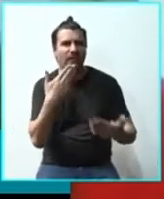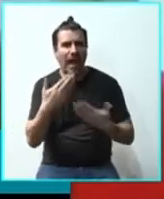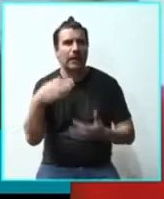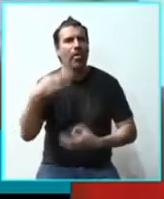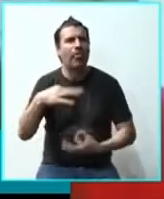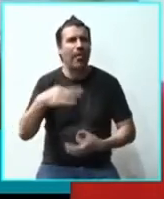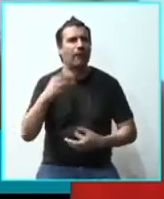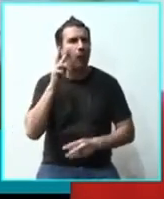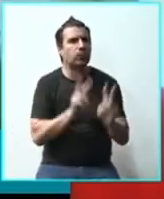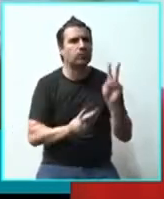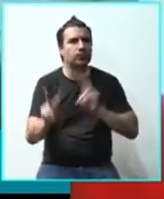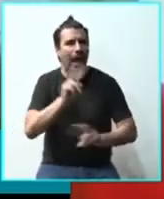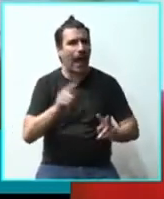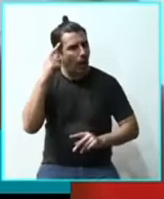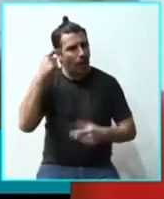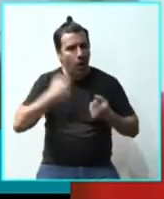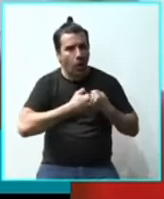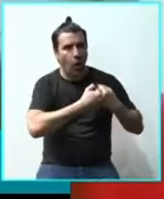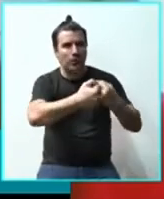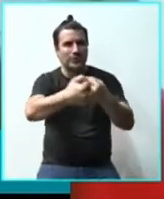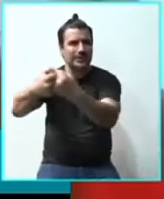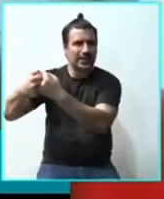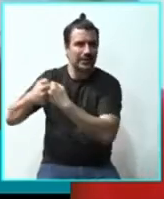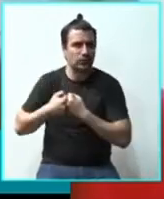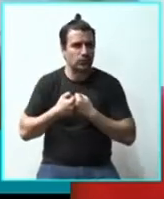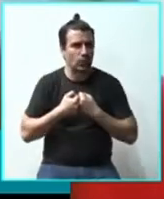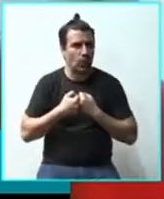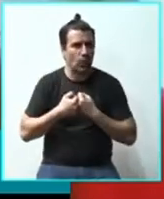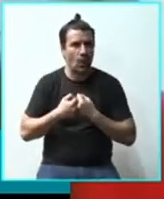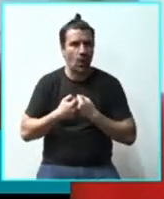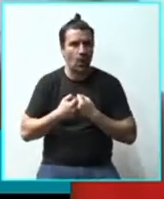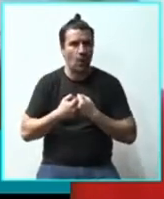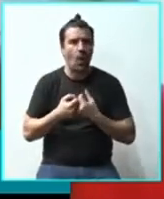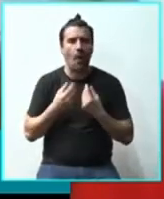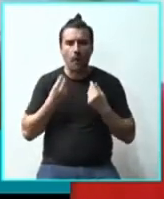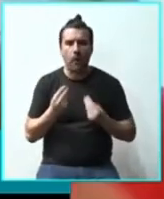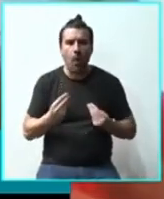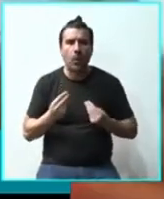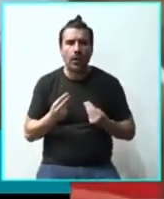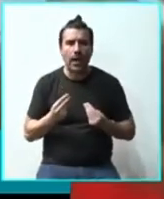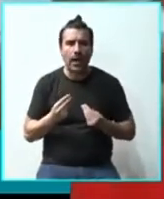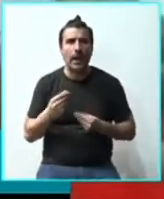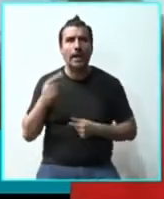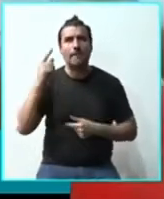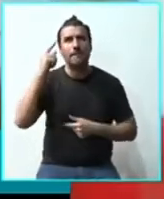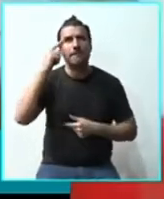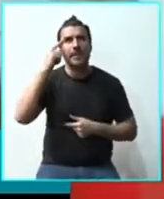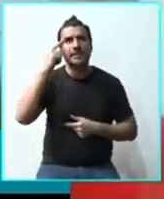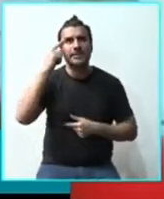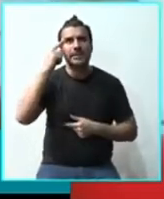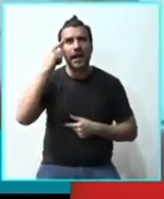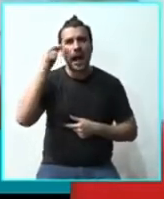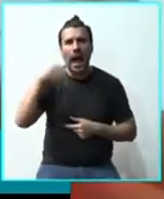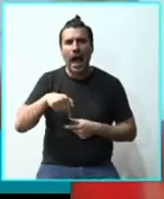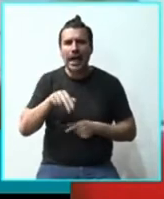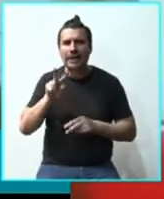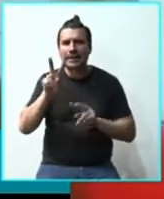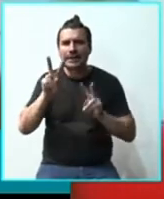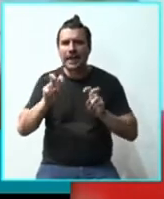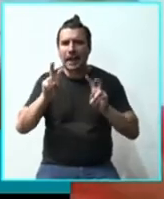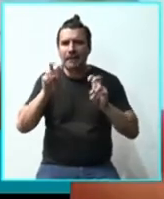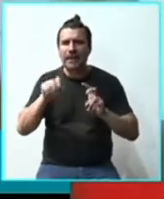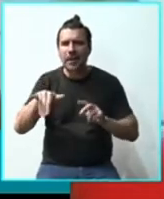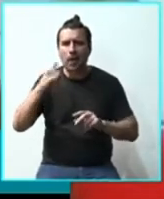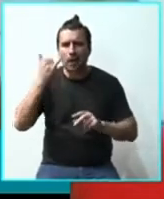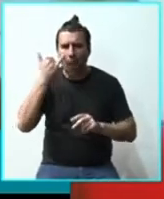democrático. Y esto es lo que hace que hoy nosotros no podamos votar. Pensar que hay temas que son tan medulares en el